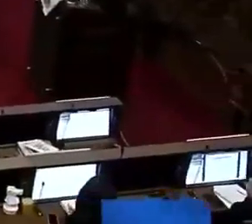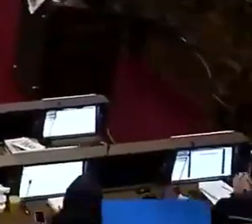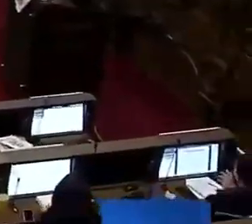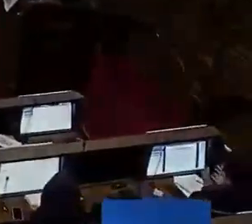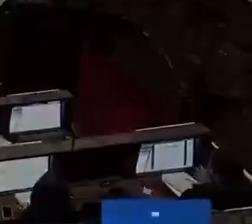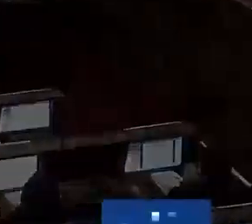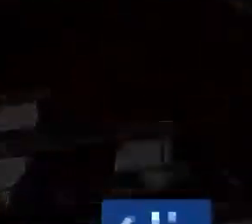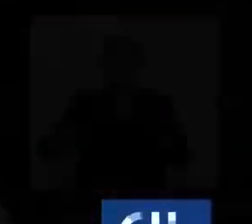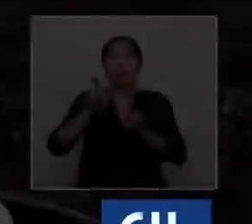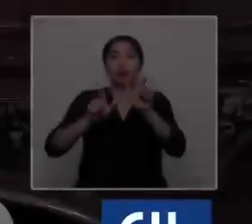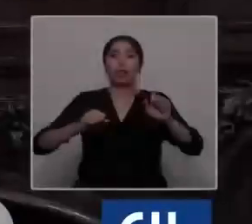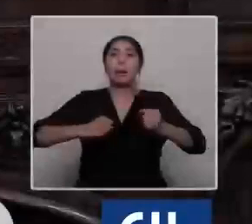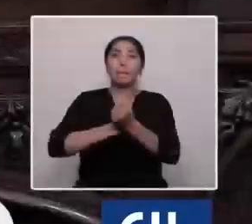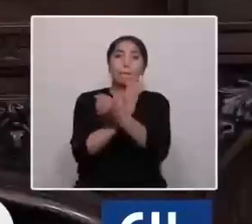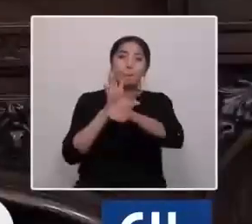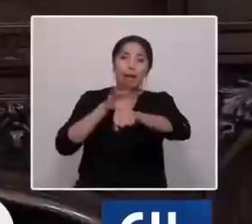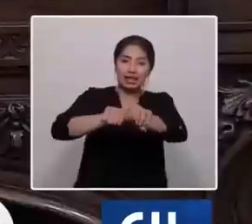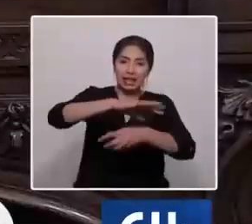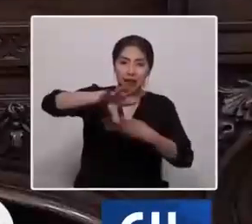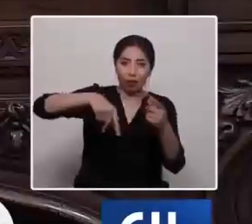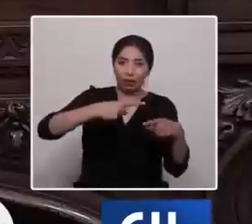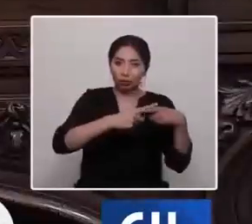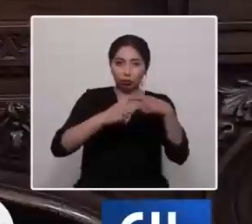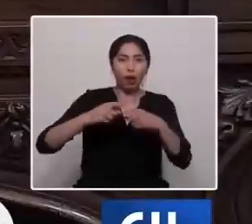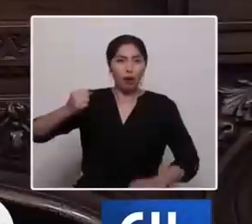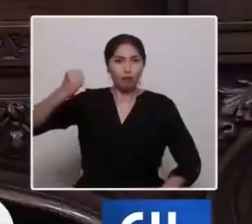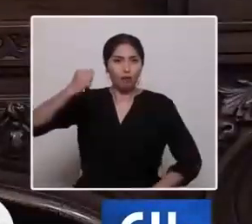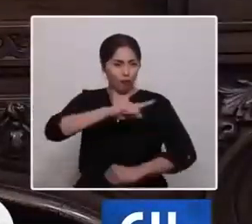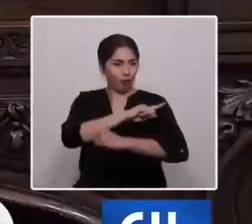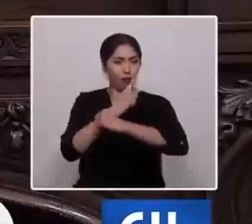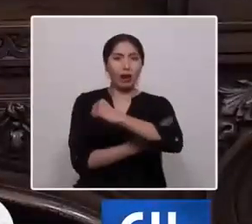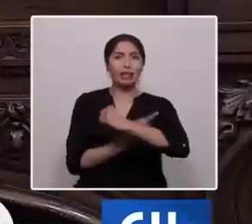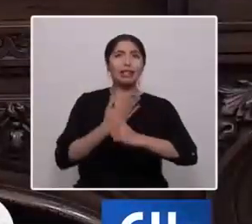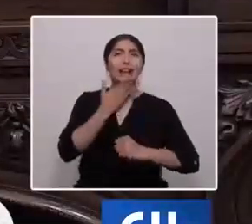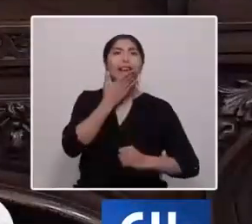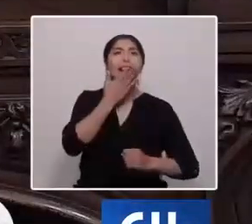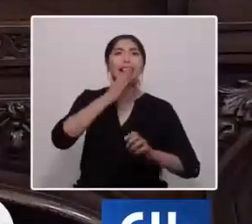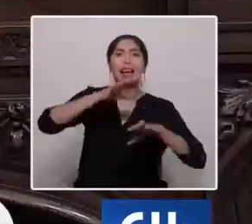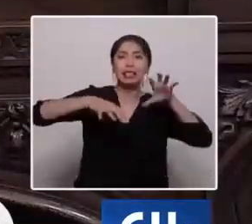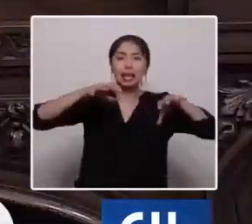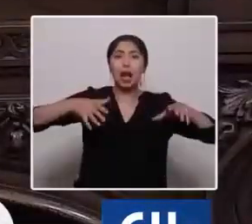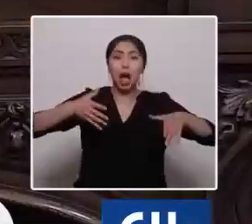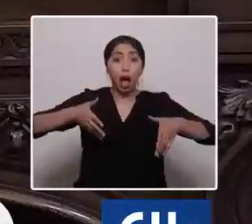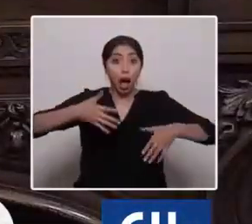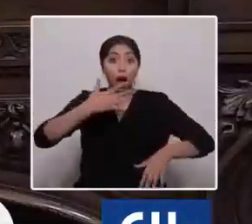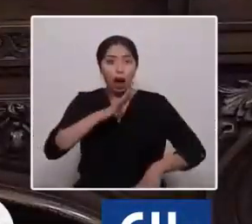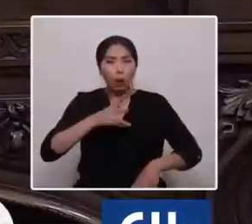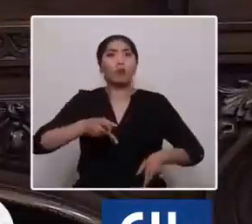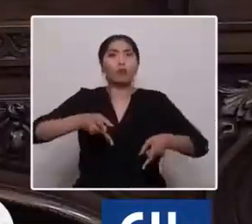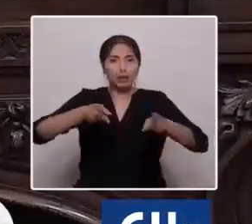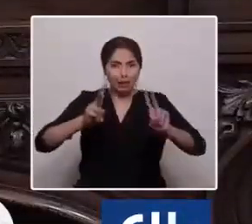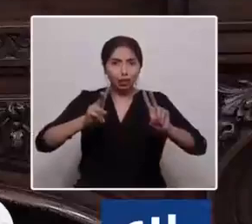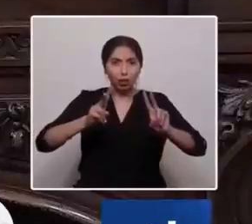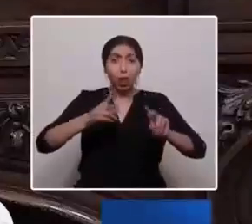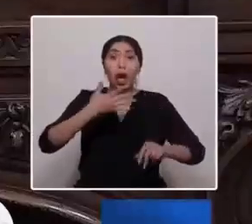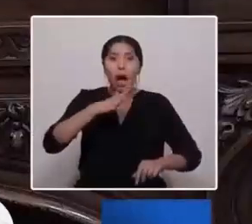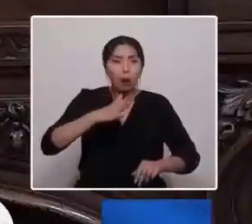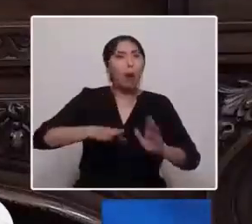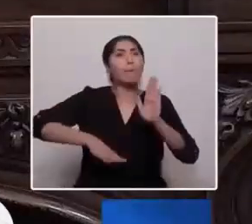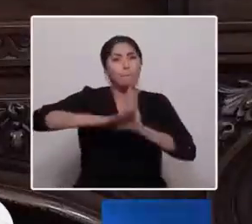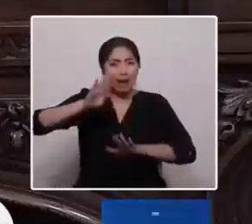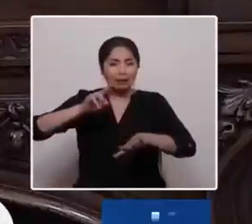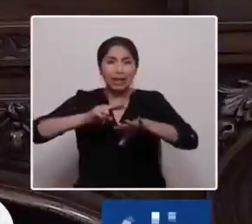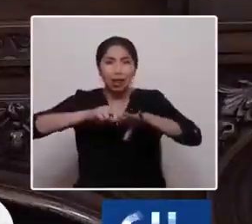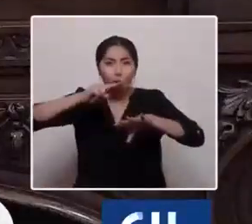debate. Con la fuerza de un glaciar, el agua es un derecho y no un privilegio, el agua vale más que el oro. Única solución,